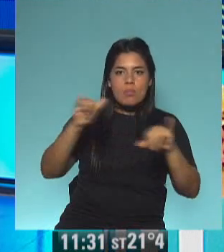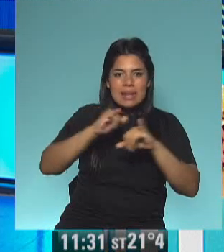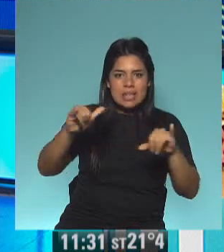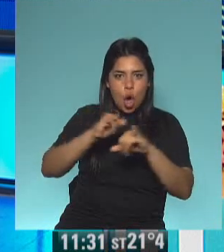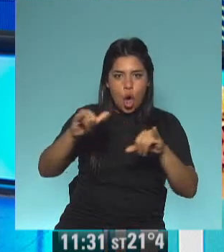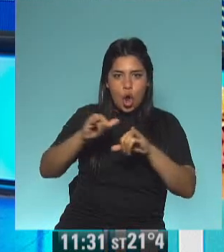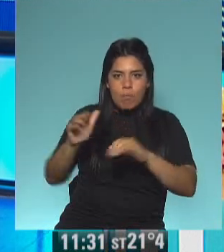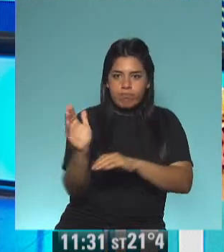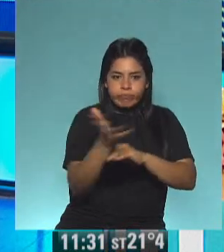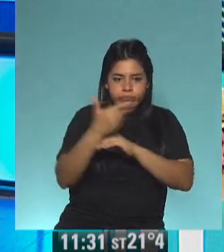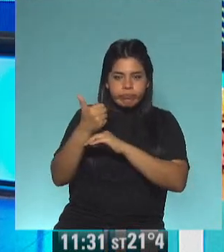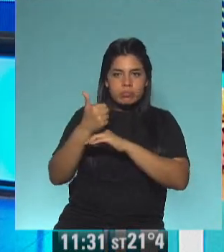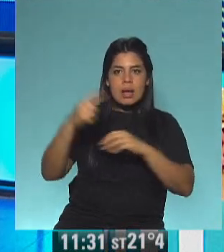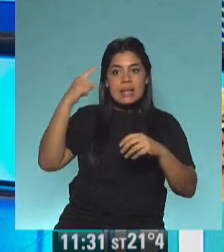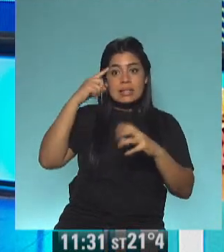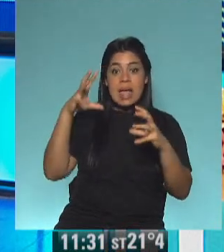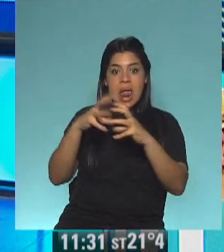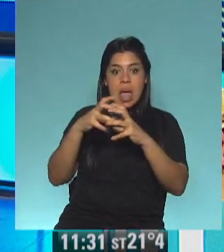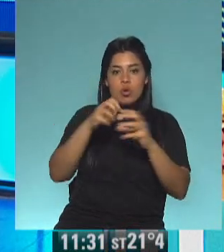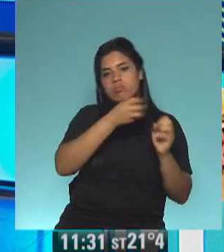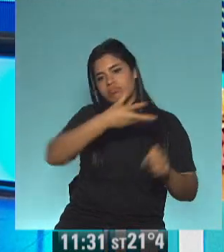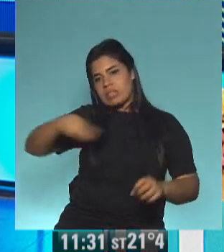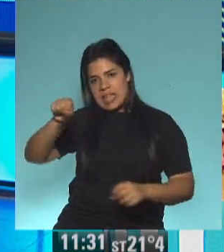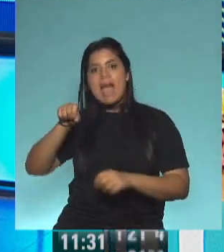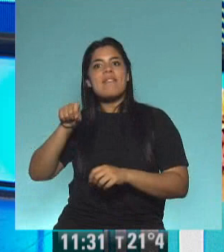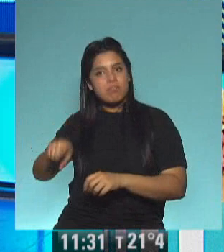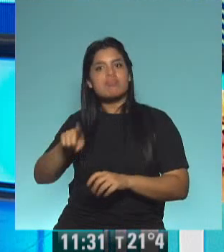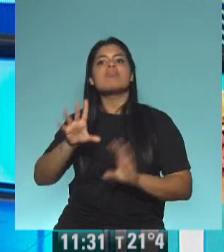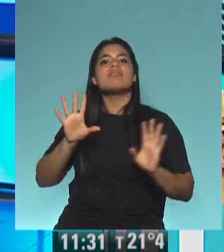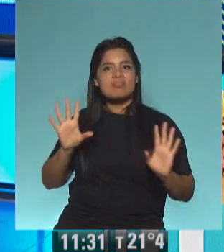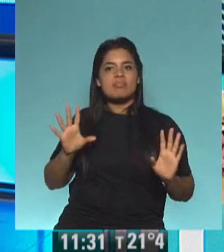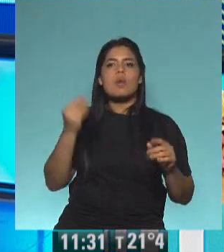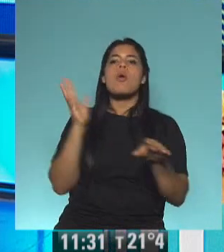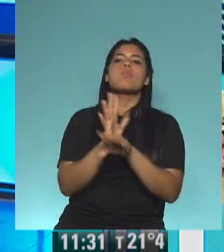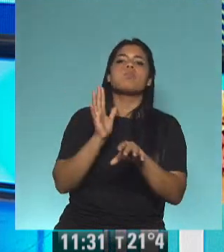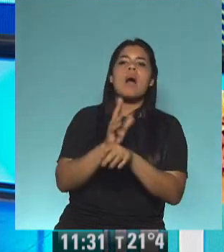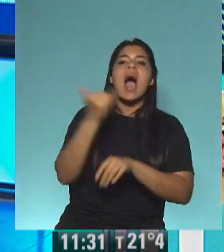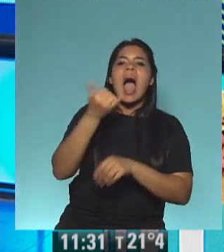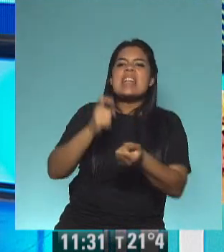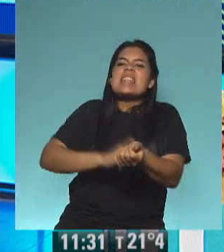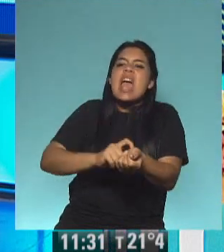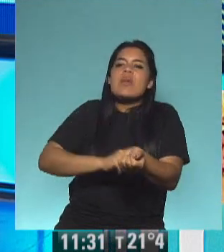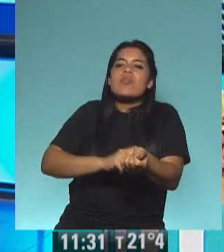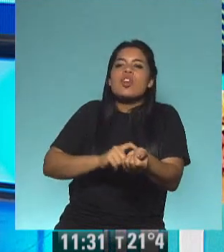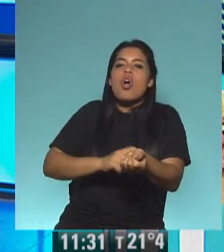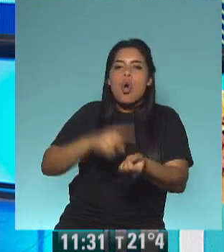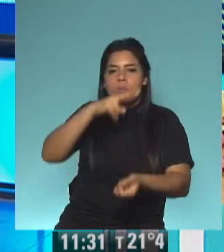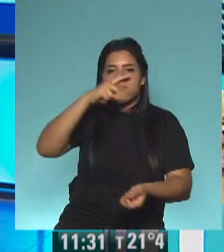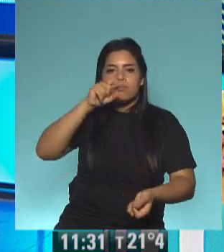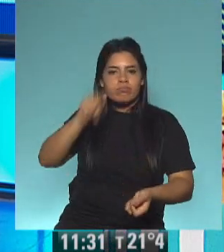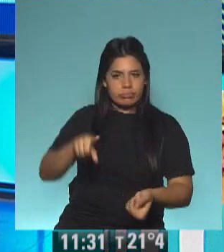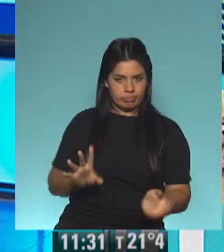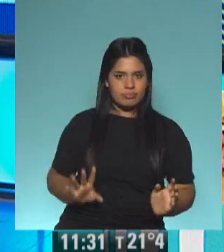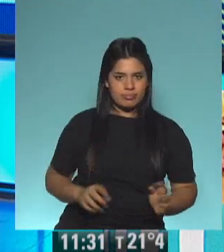que allá vemos que está el cerebro. A través del nervio olfativo. Para que reconozca los diferentes olores. Que aquí está el nervio